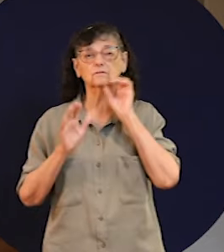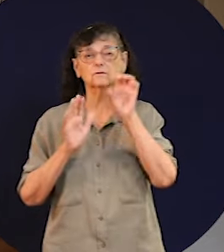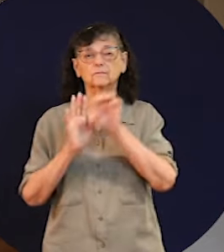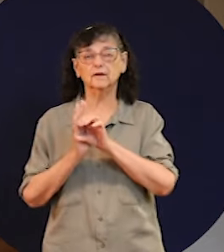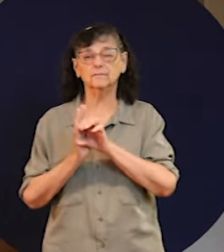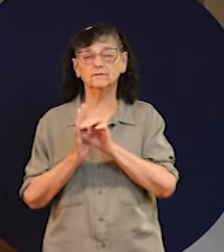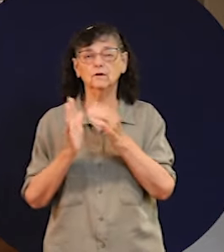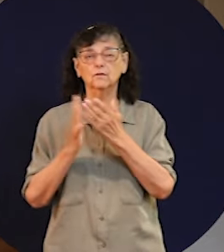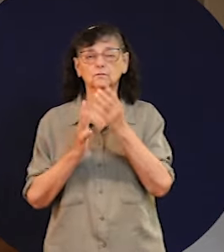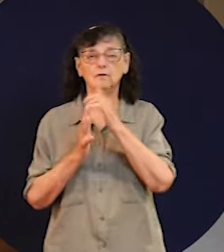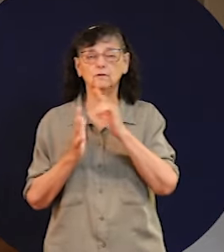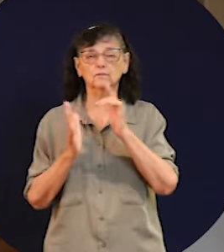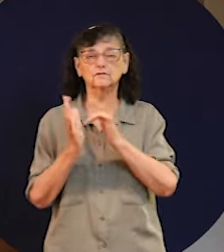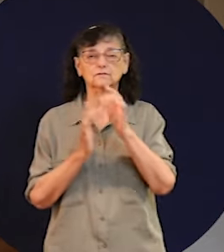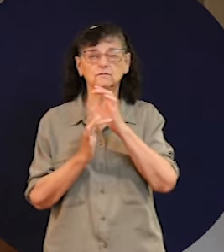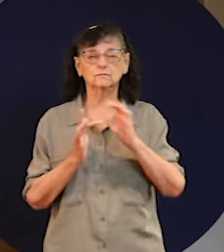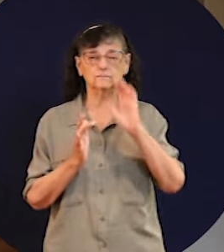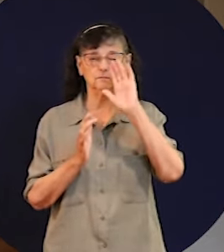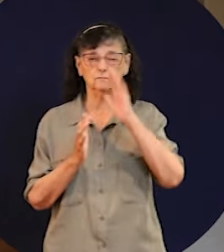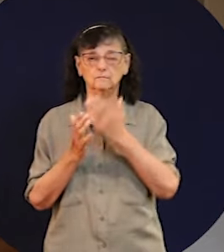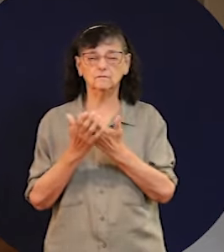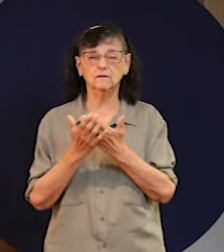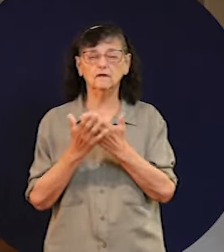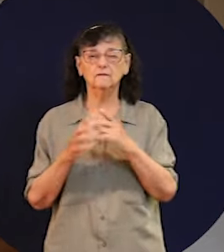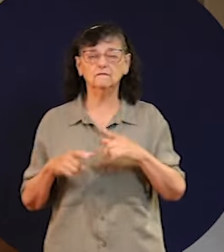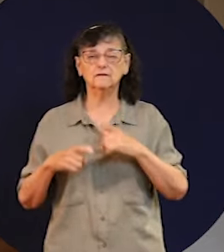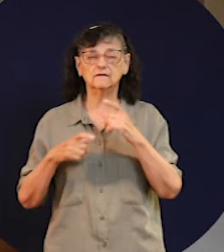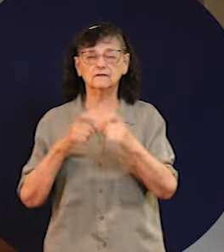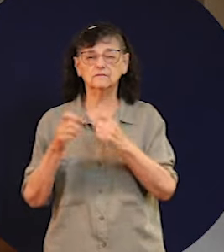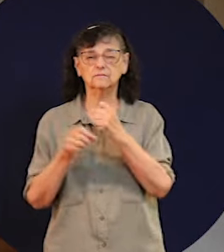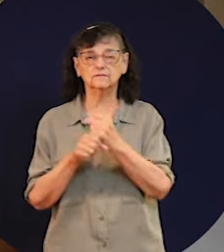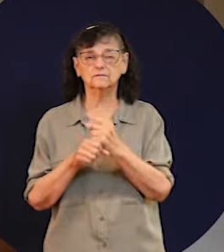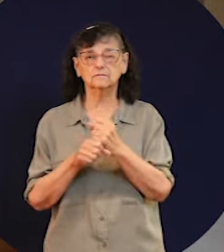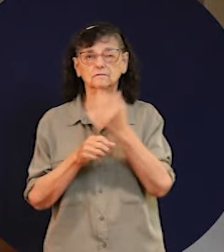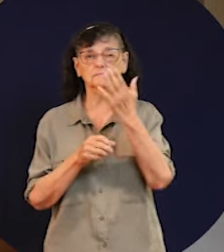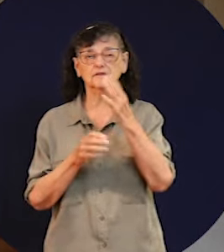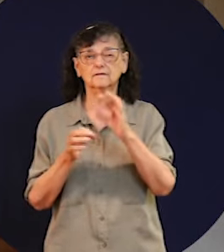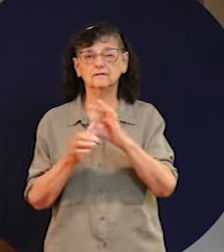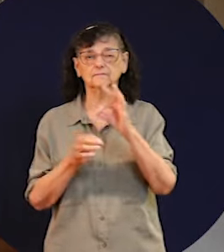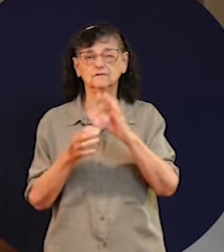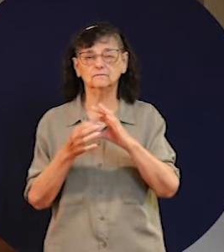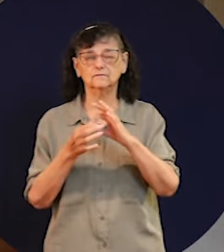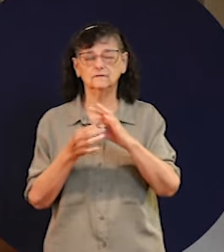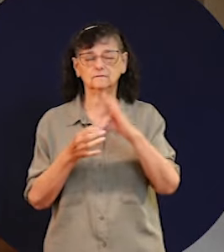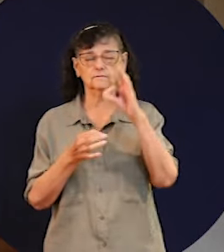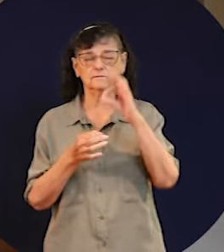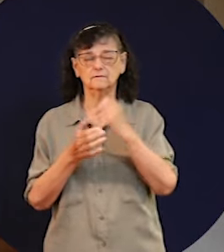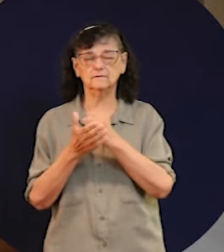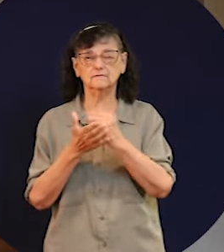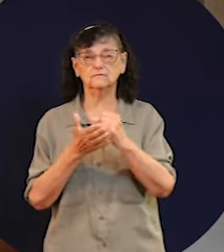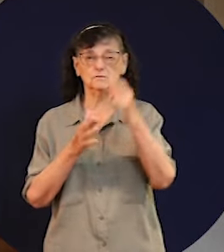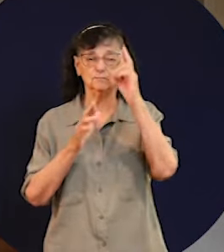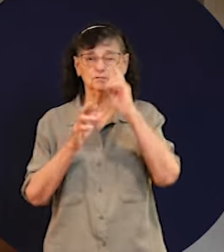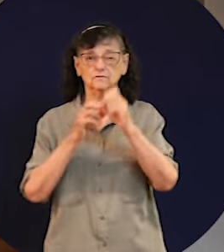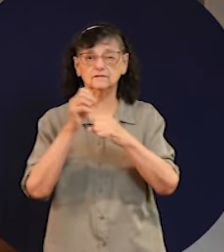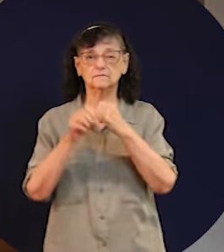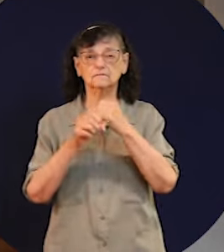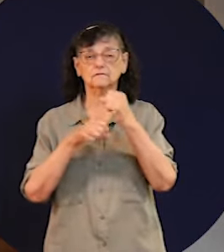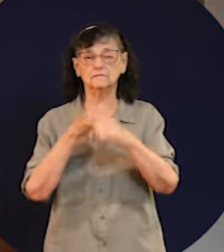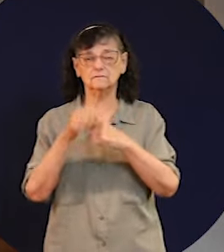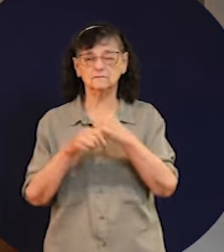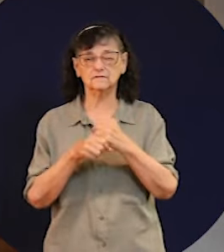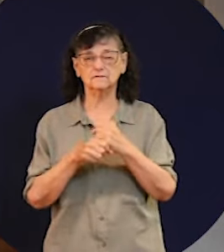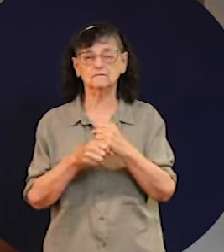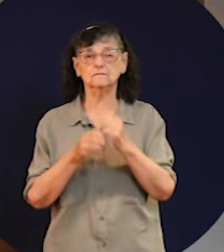mandatos. Por nuestro Señor Jesucristo, tu Hijo, que vive y reina contigo en la unidad del Espíritu Santo y es Dios por los